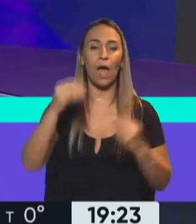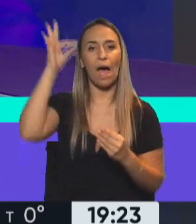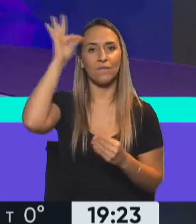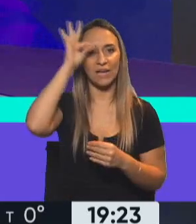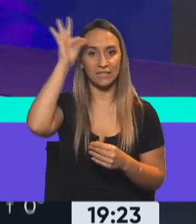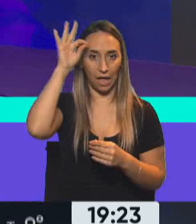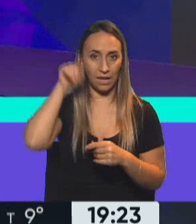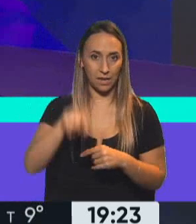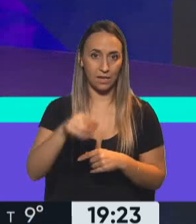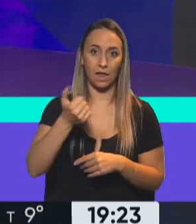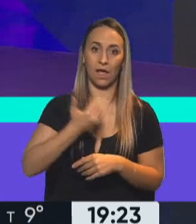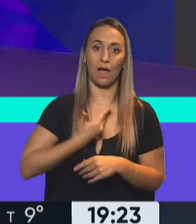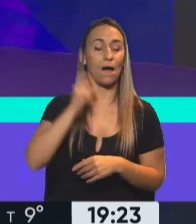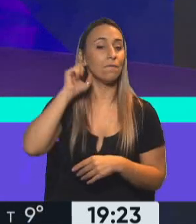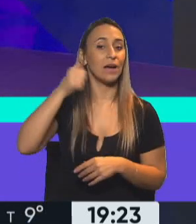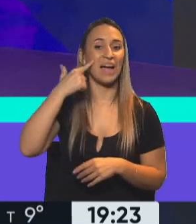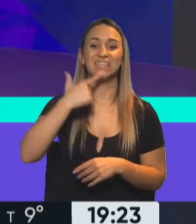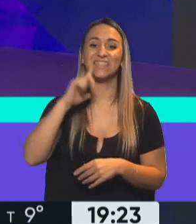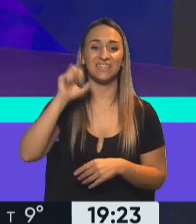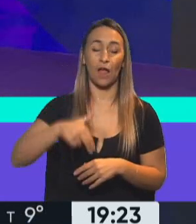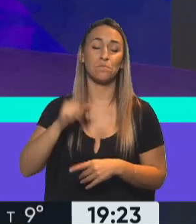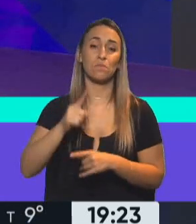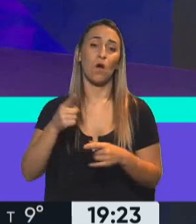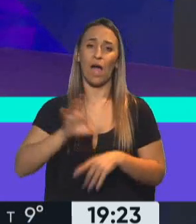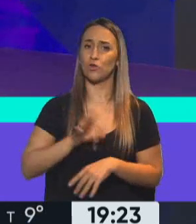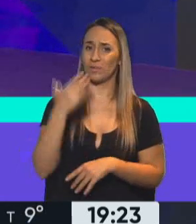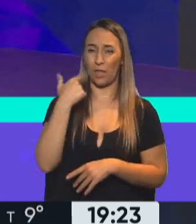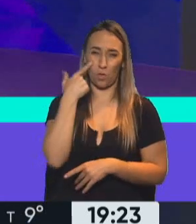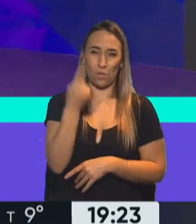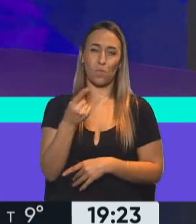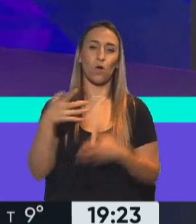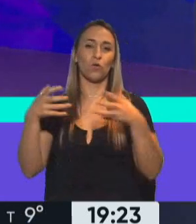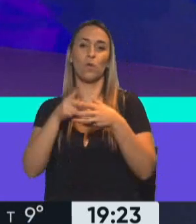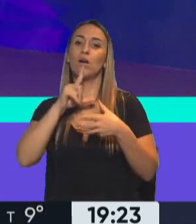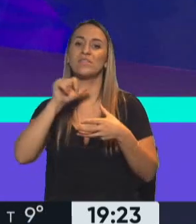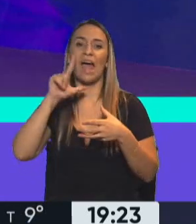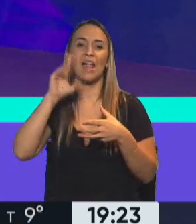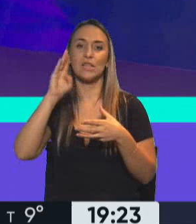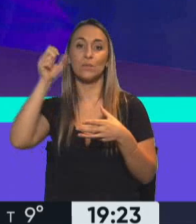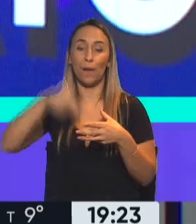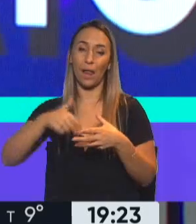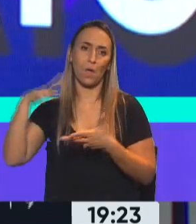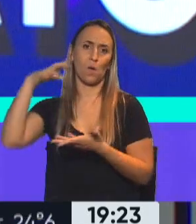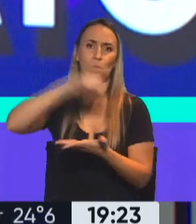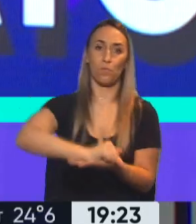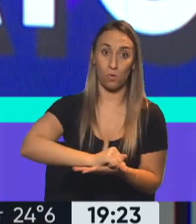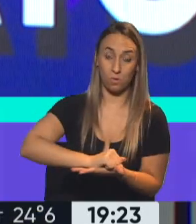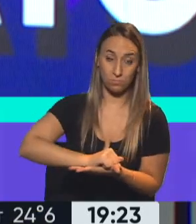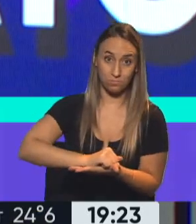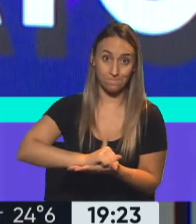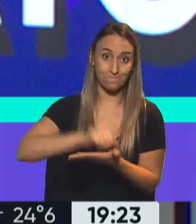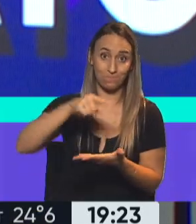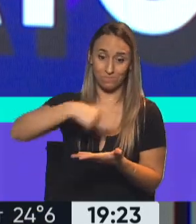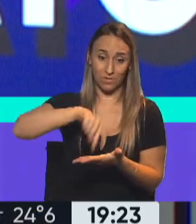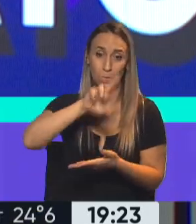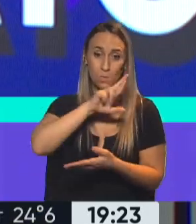bueno, justamente con la toma de los talibanes el año pasado. Justamente también lo que vienen denunciando es cómo empeoraron digamos,